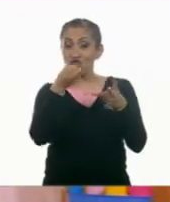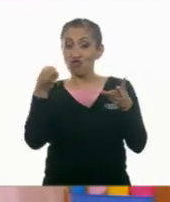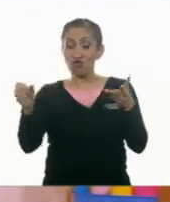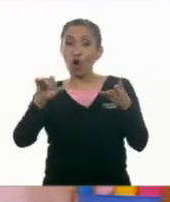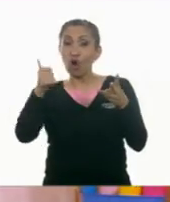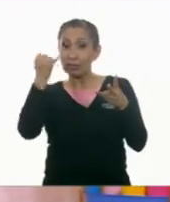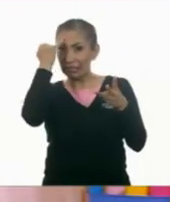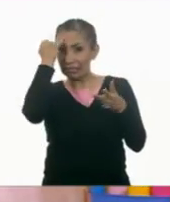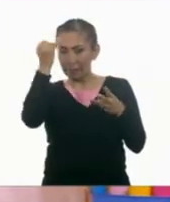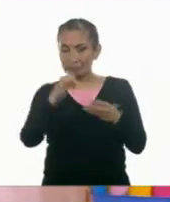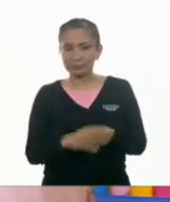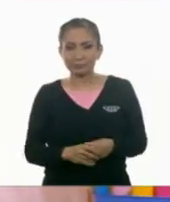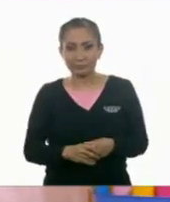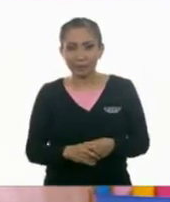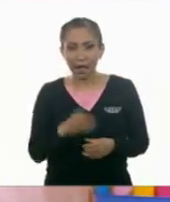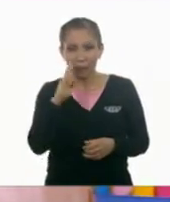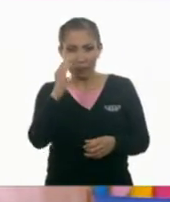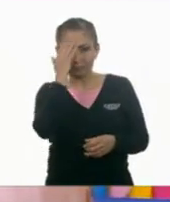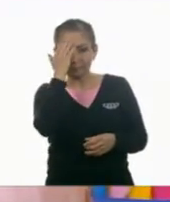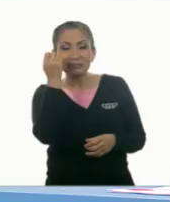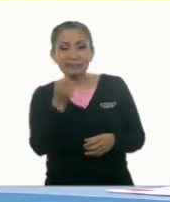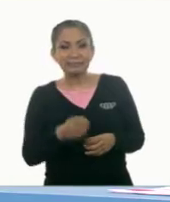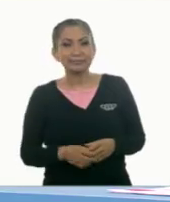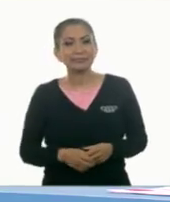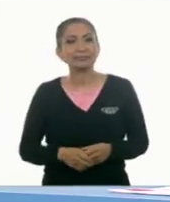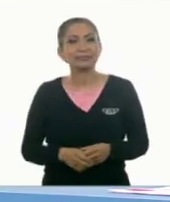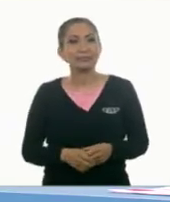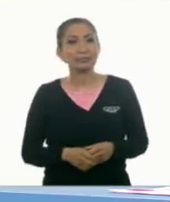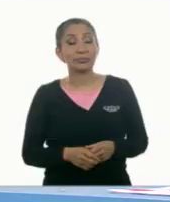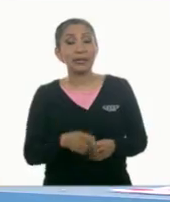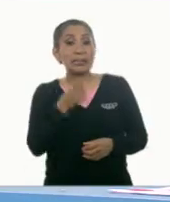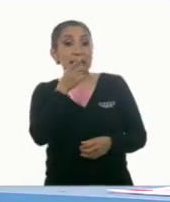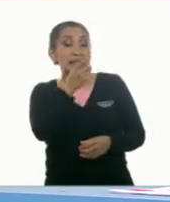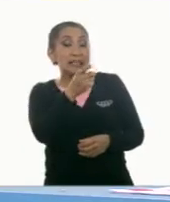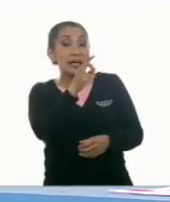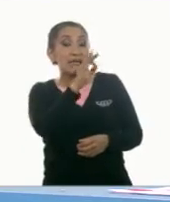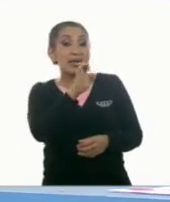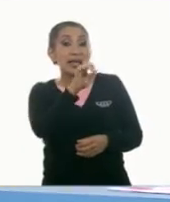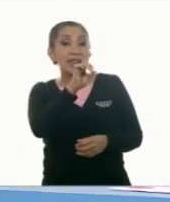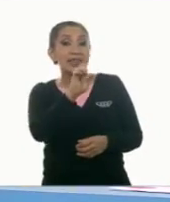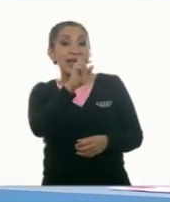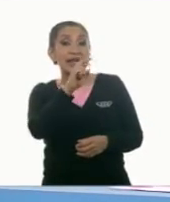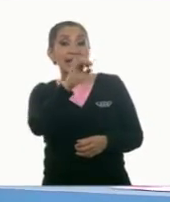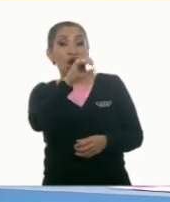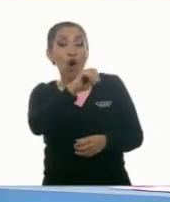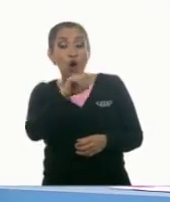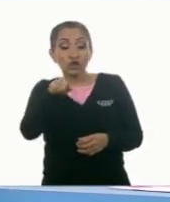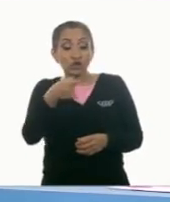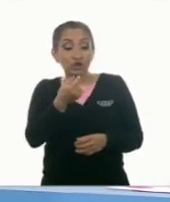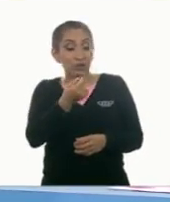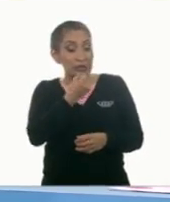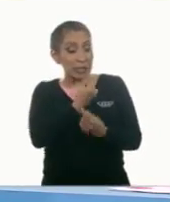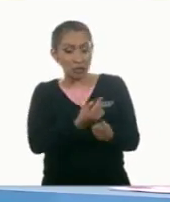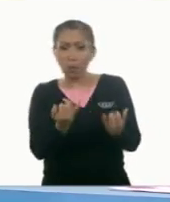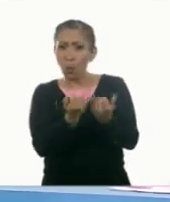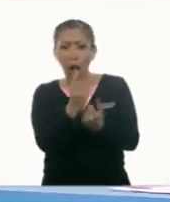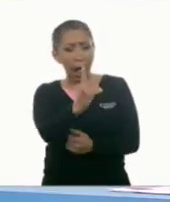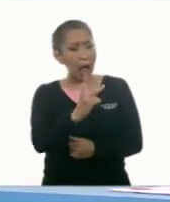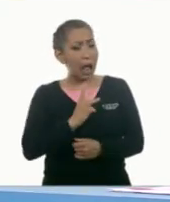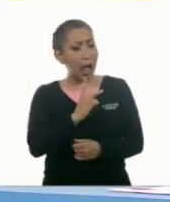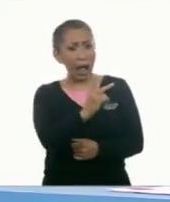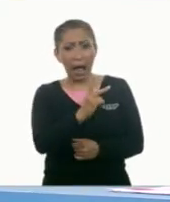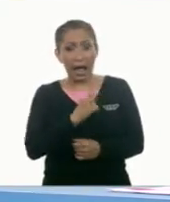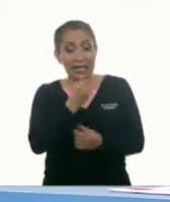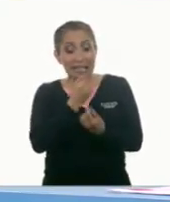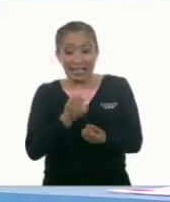u otra idea, así que vamos a conocerla. Muy bien, según Federico, son niños como nosotros